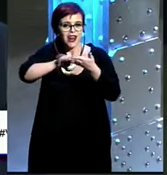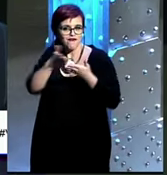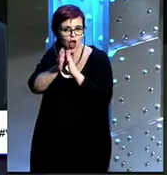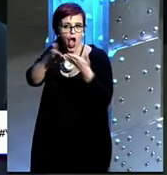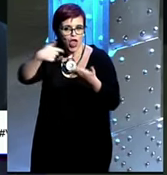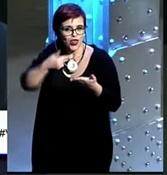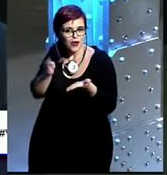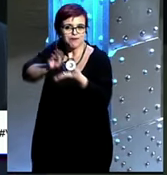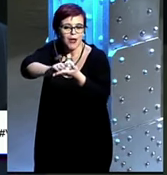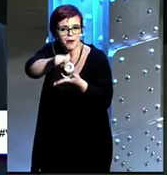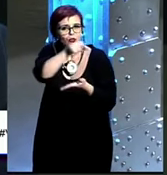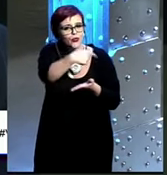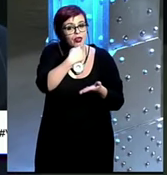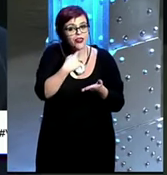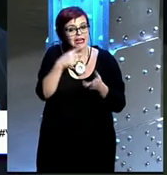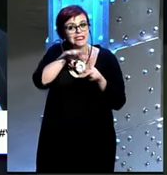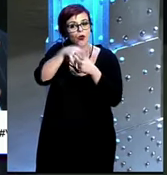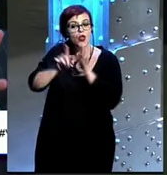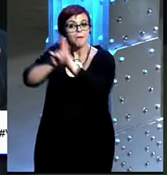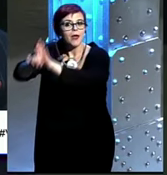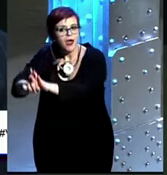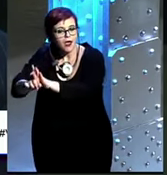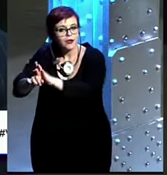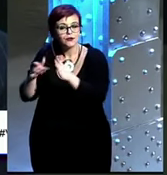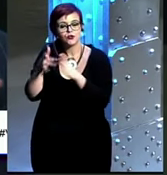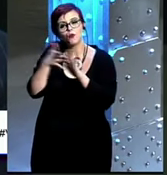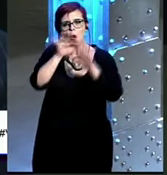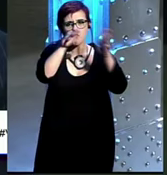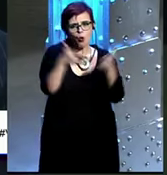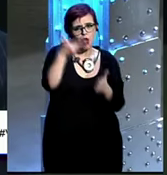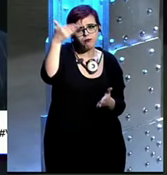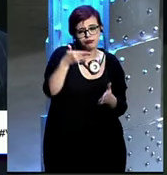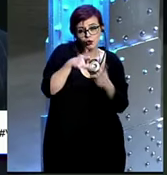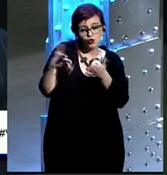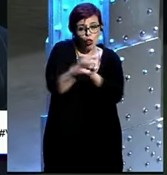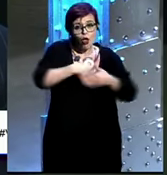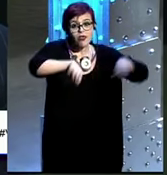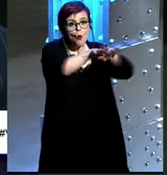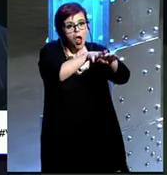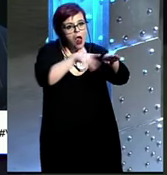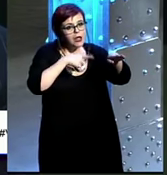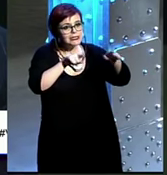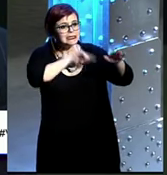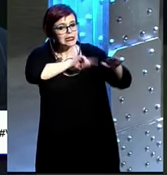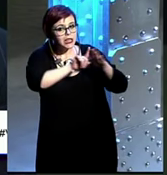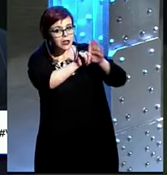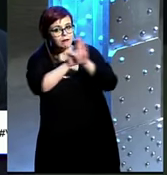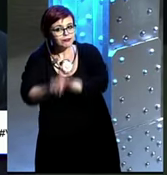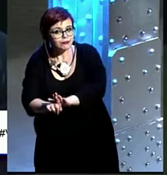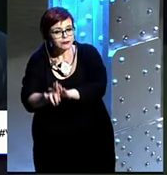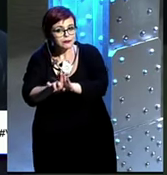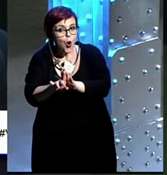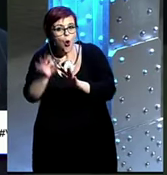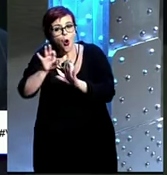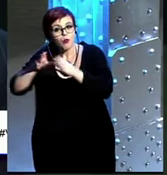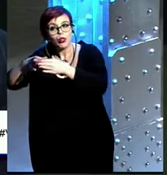has mencionado, es ser marginalizado en un mundo mainstream o al contrario. Bueno, pues todos estos son decisiones muy complicadas y en